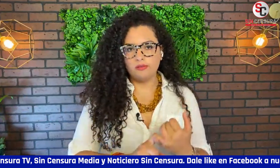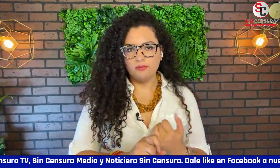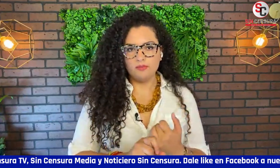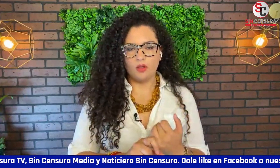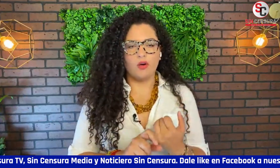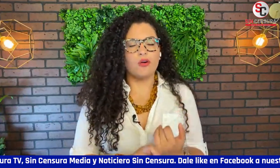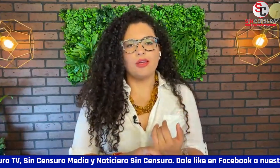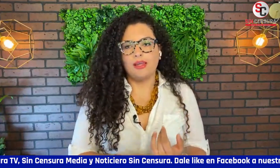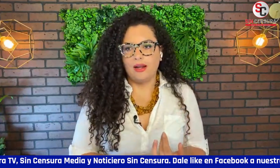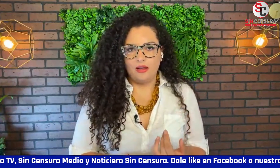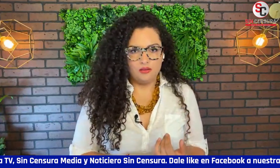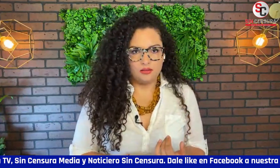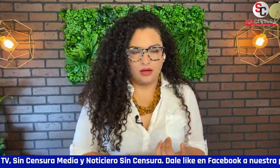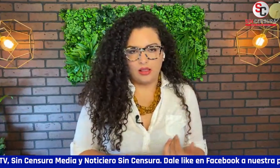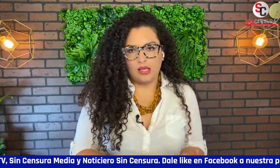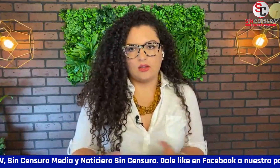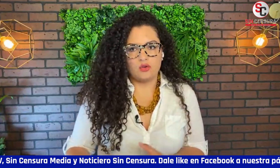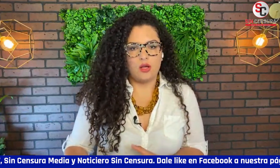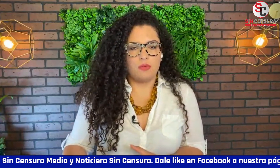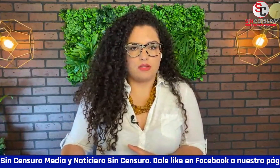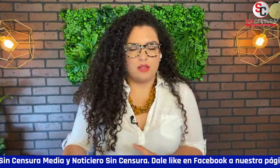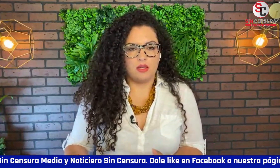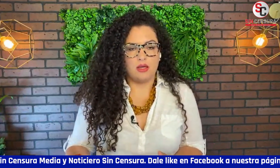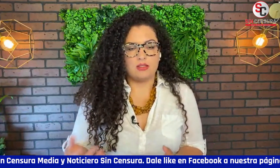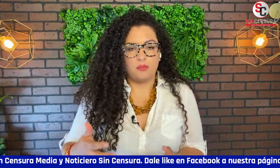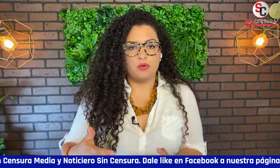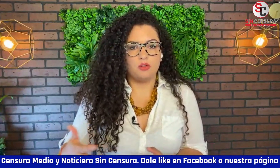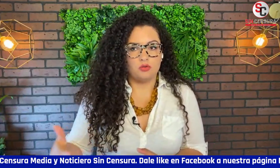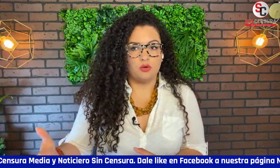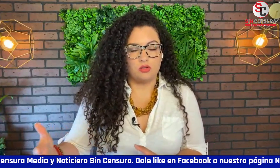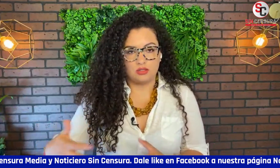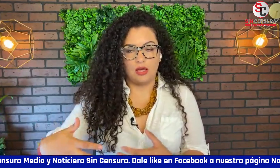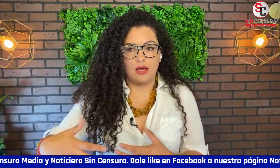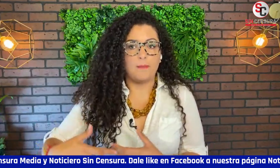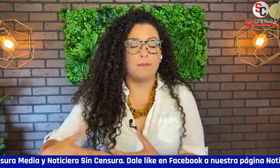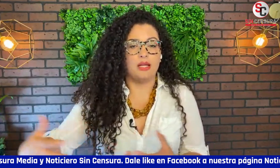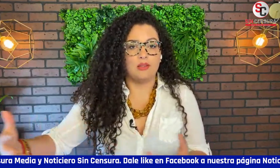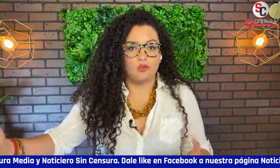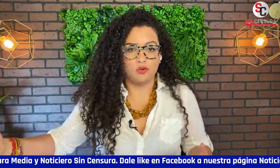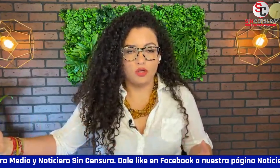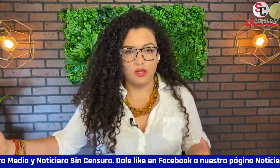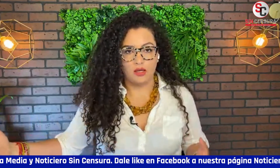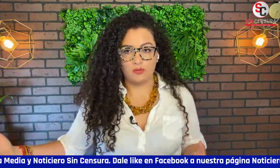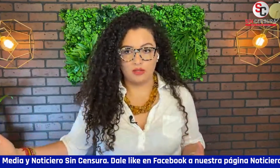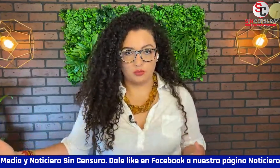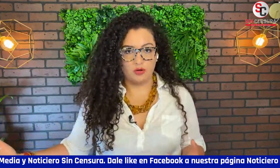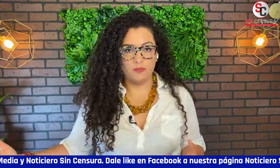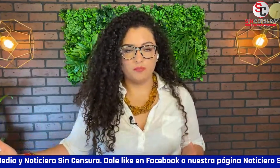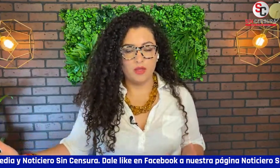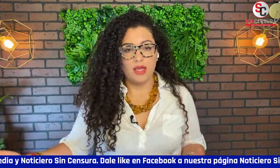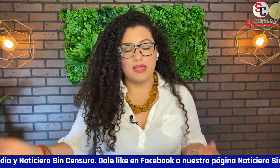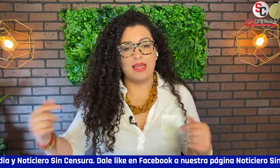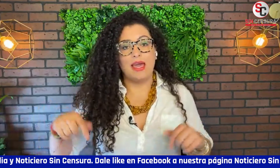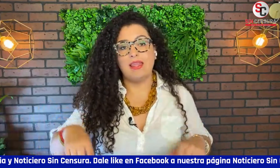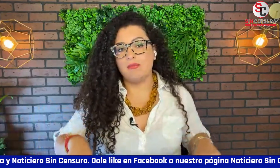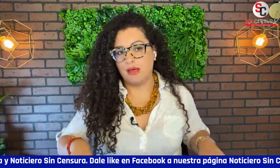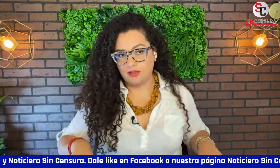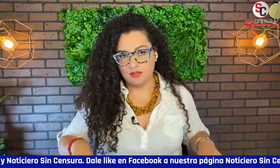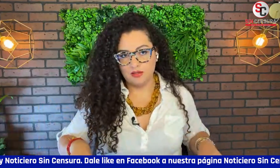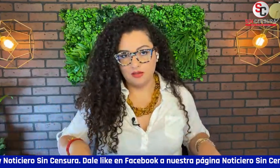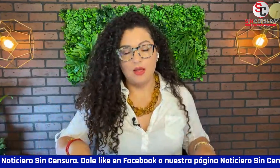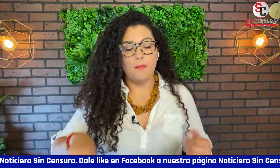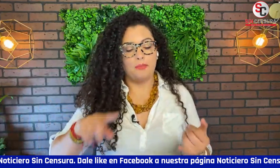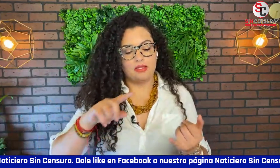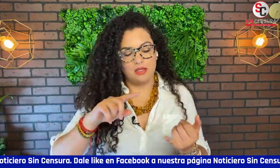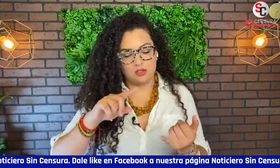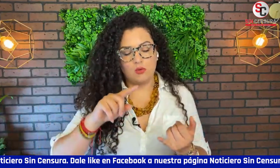1, ¿con qué cara criticas hoy al presidente que está poniendo escuelas, o sea, que está ampliando el béisbol y que